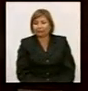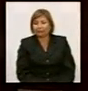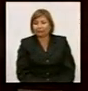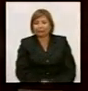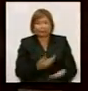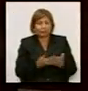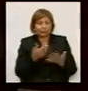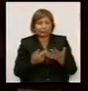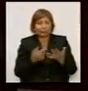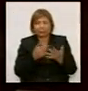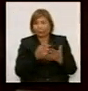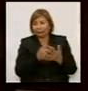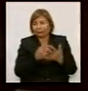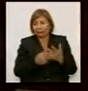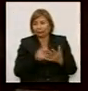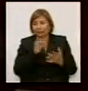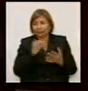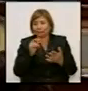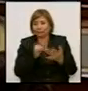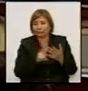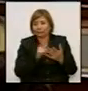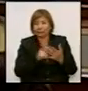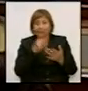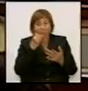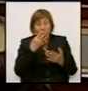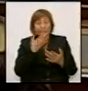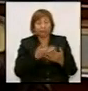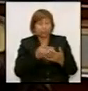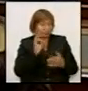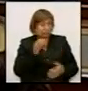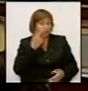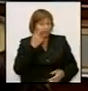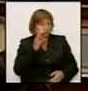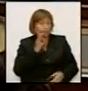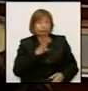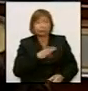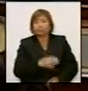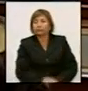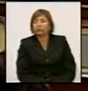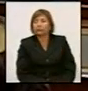Fulano de tal, de la izquierda, un hombre muy considerado,